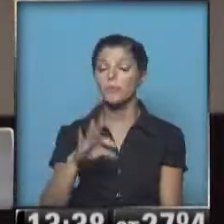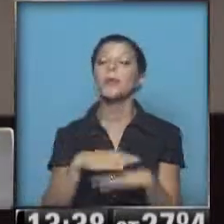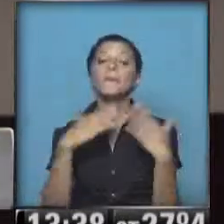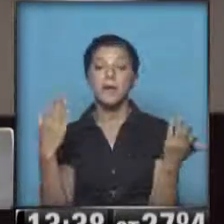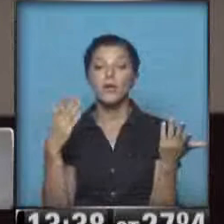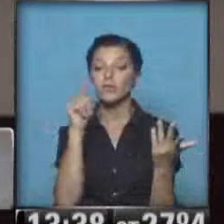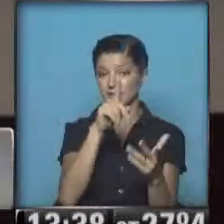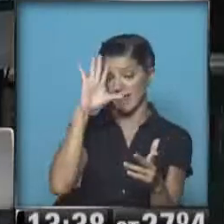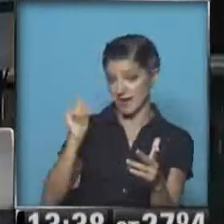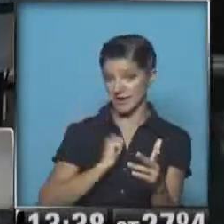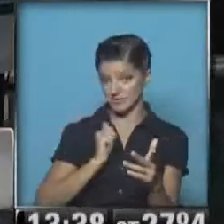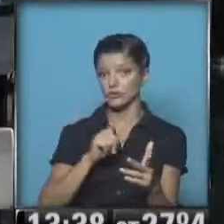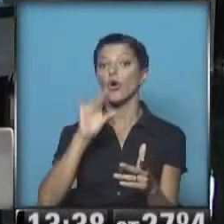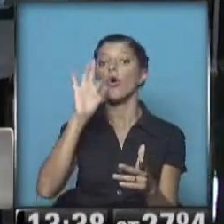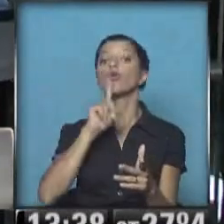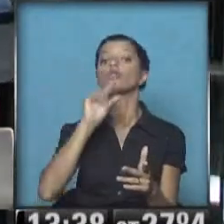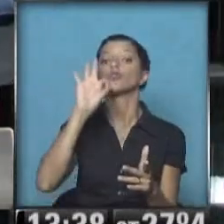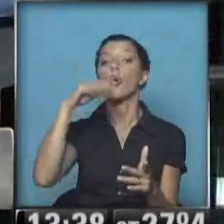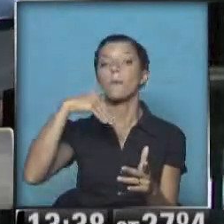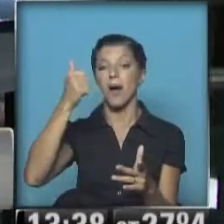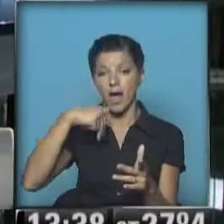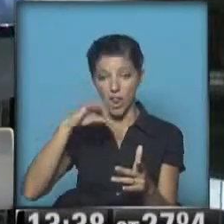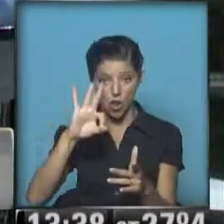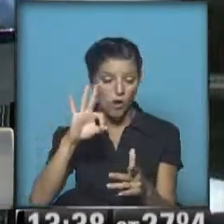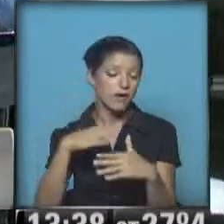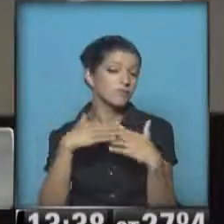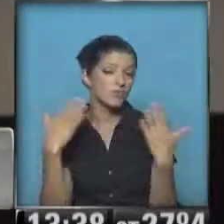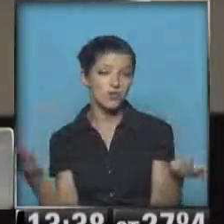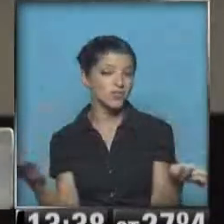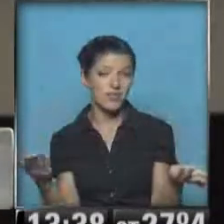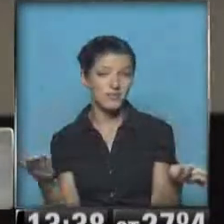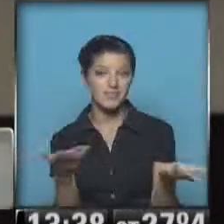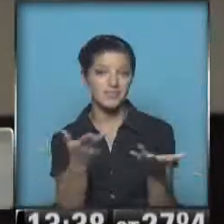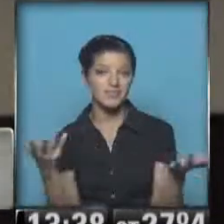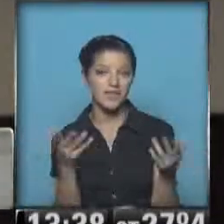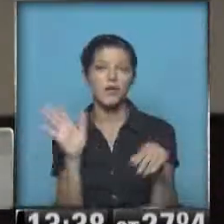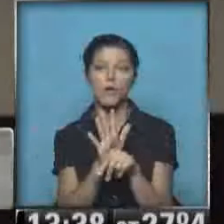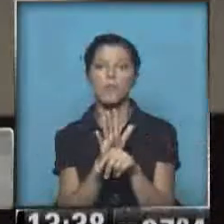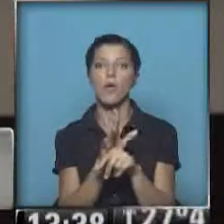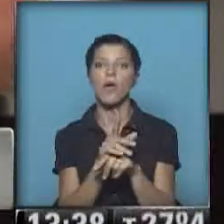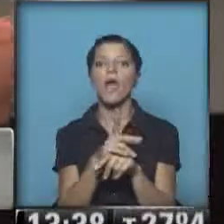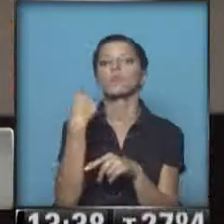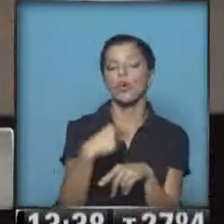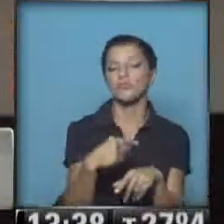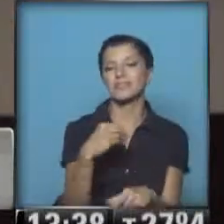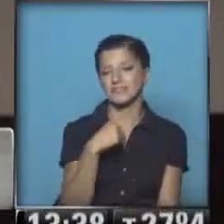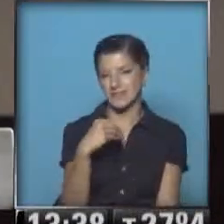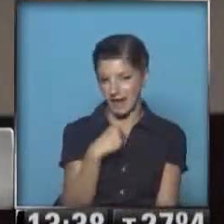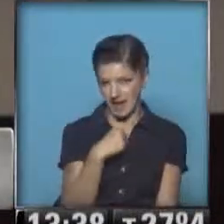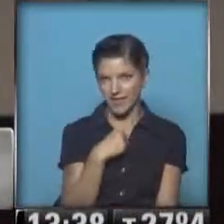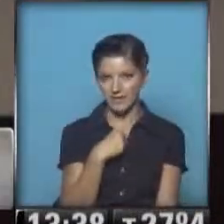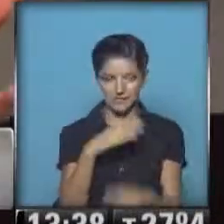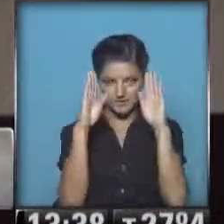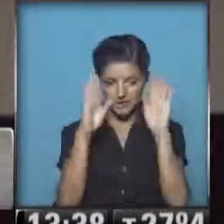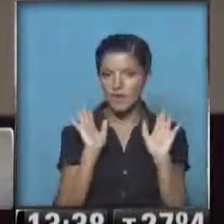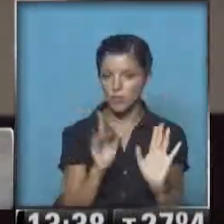del ejército otomano. Uh-huh. Entonces es como tirarse contra vacas sagradas, no lo digo despectivamente, ¿no? Digo, sí,